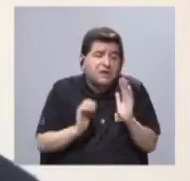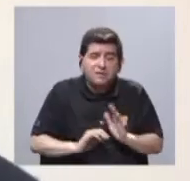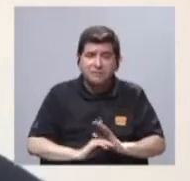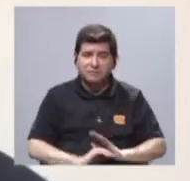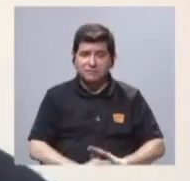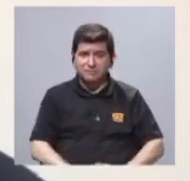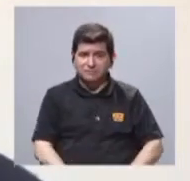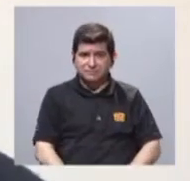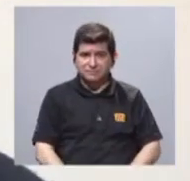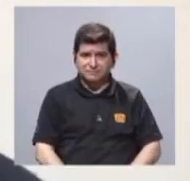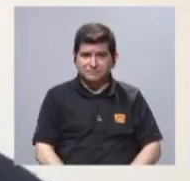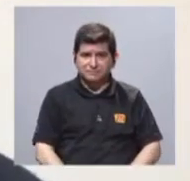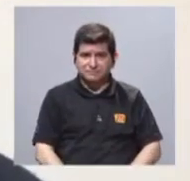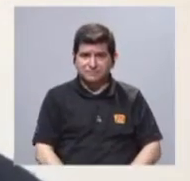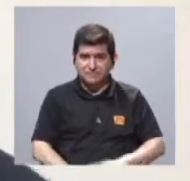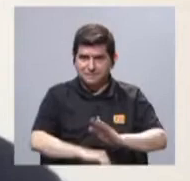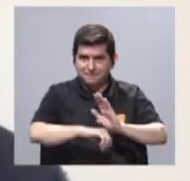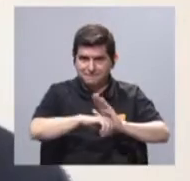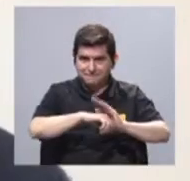y